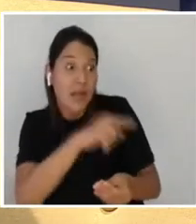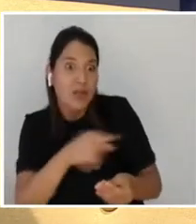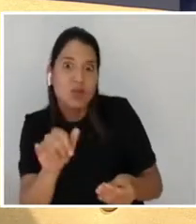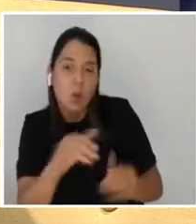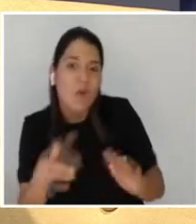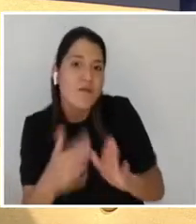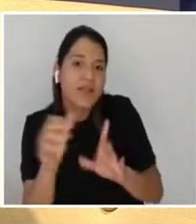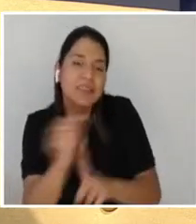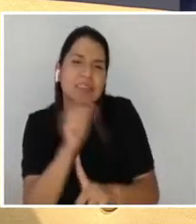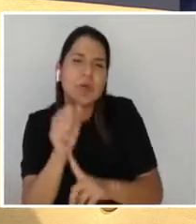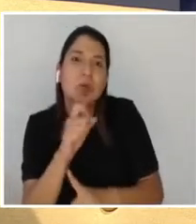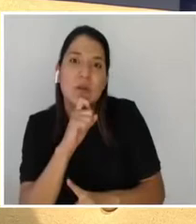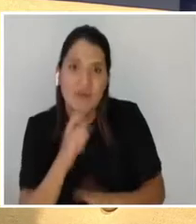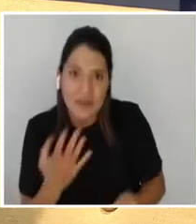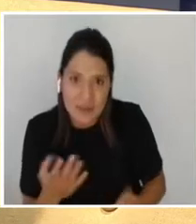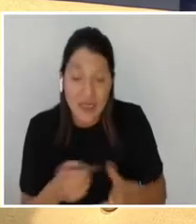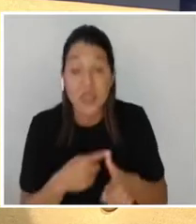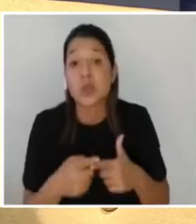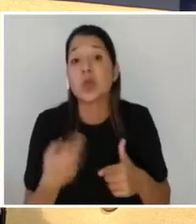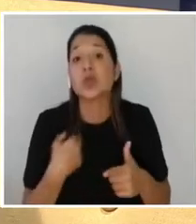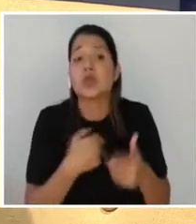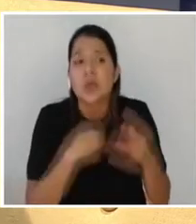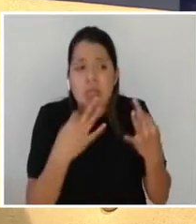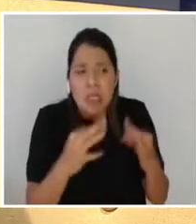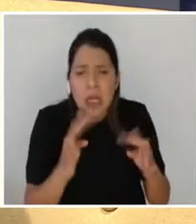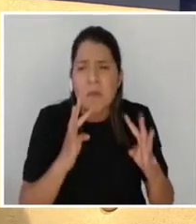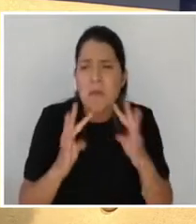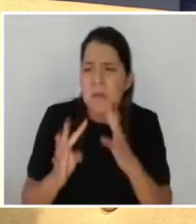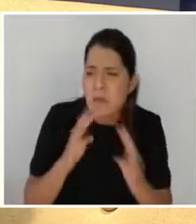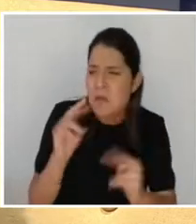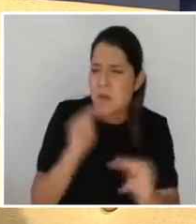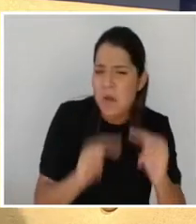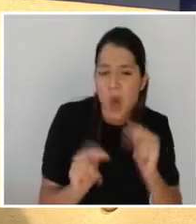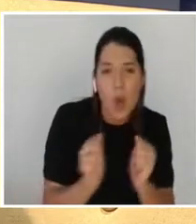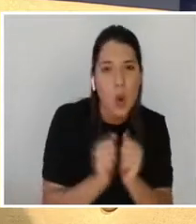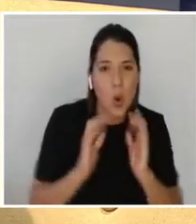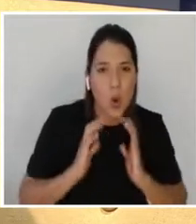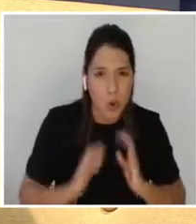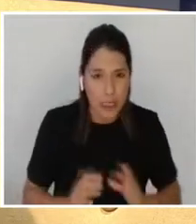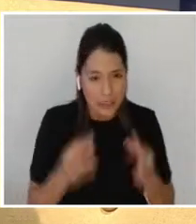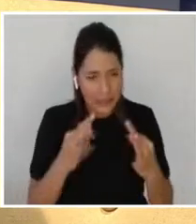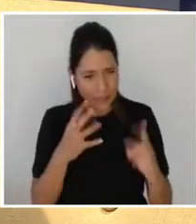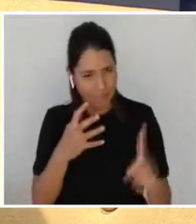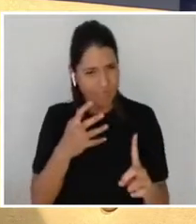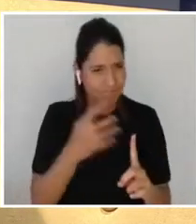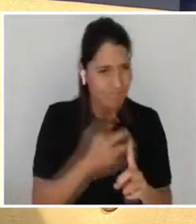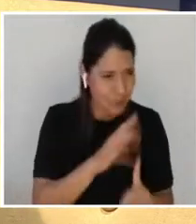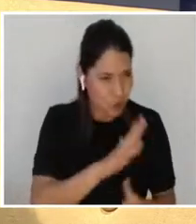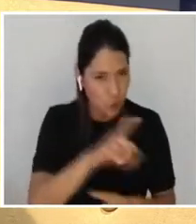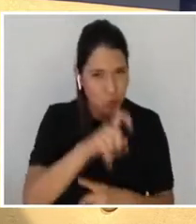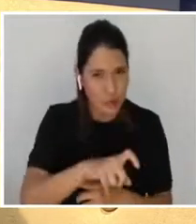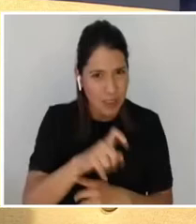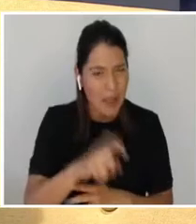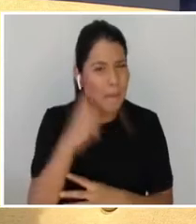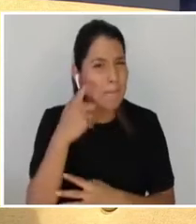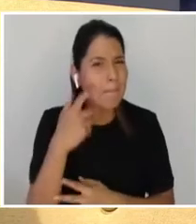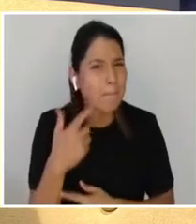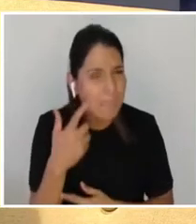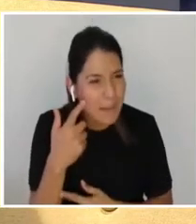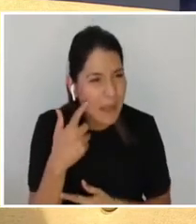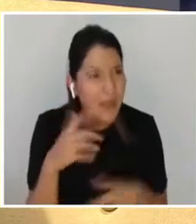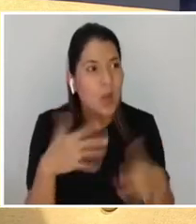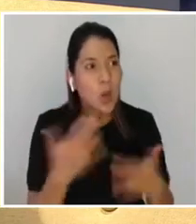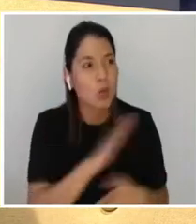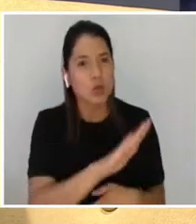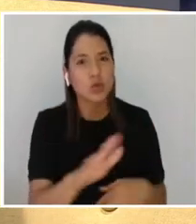como de hablar bastante con los clientes, acomodarnos a ellos, ver que cómo van sus ventas, cómo van todo,